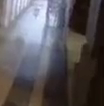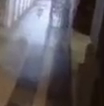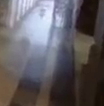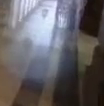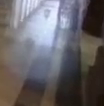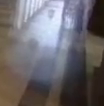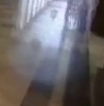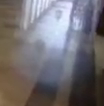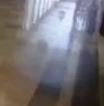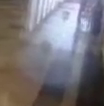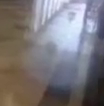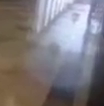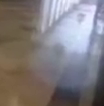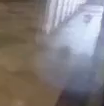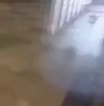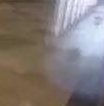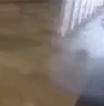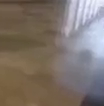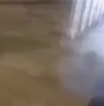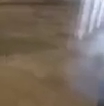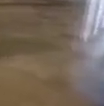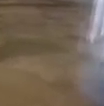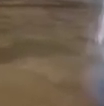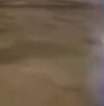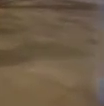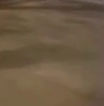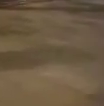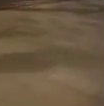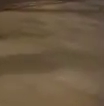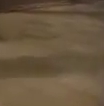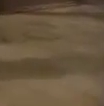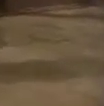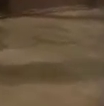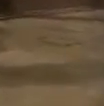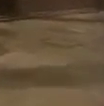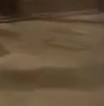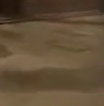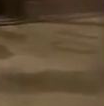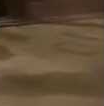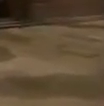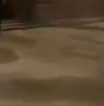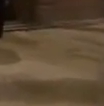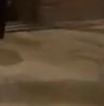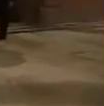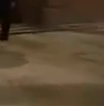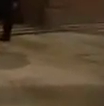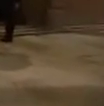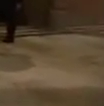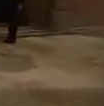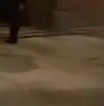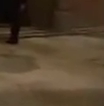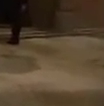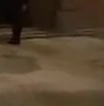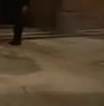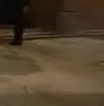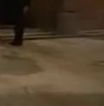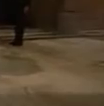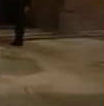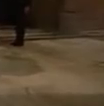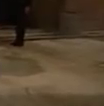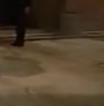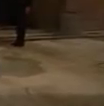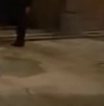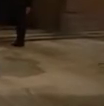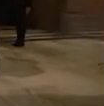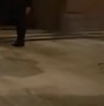Damas y caballeros, muy buenas tardes. El presidente de los Estados Unidos mexicanos se dirige a la escolta de bandera para saludar a